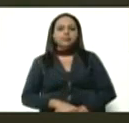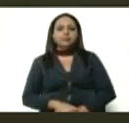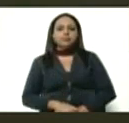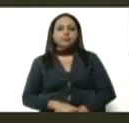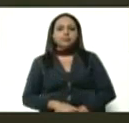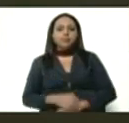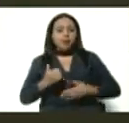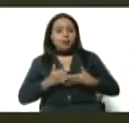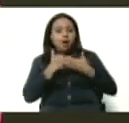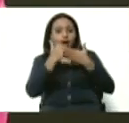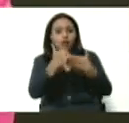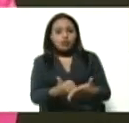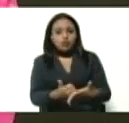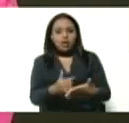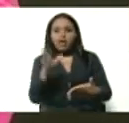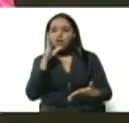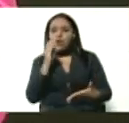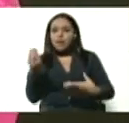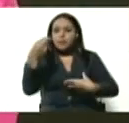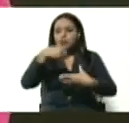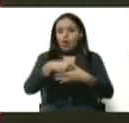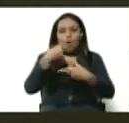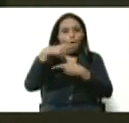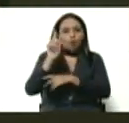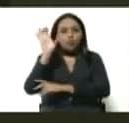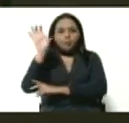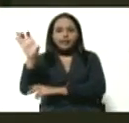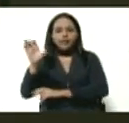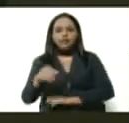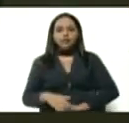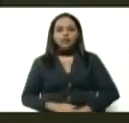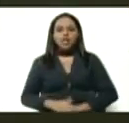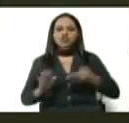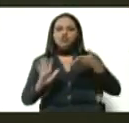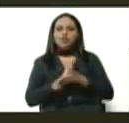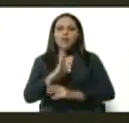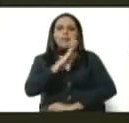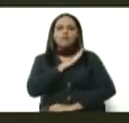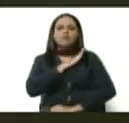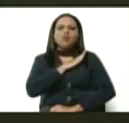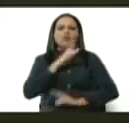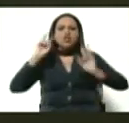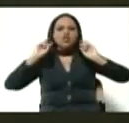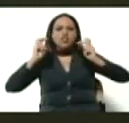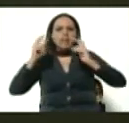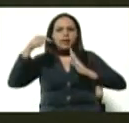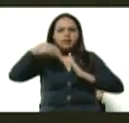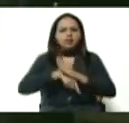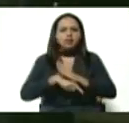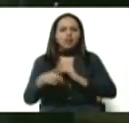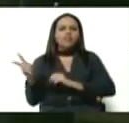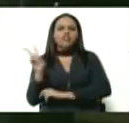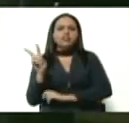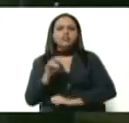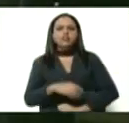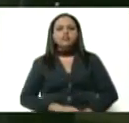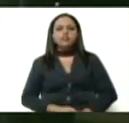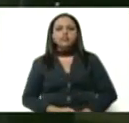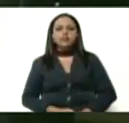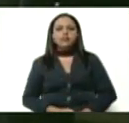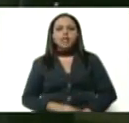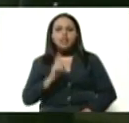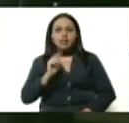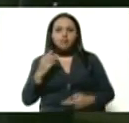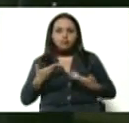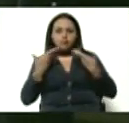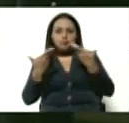del principio de no intervención y de no injerencismo sobre los asuntos internos de nuestra patria. Y recibe usted